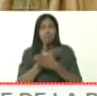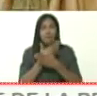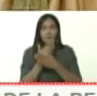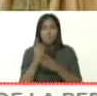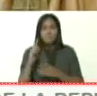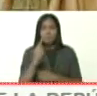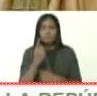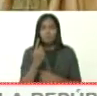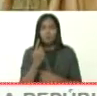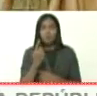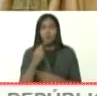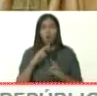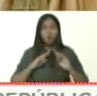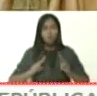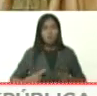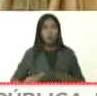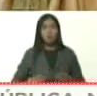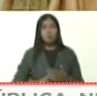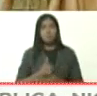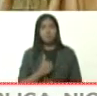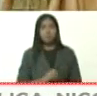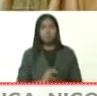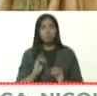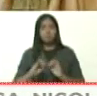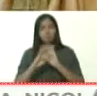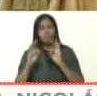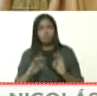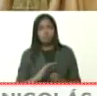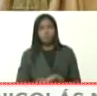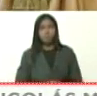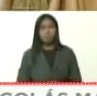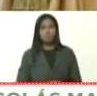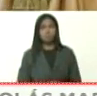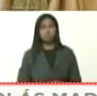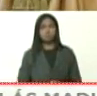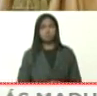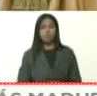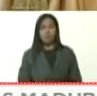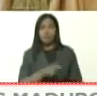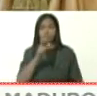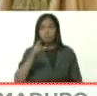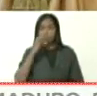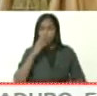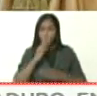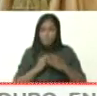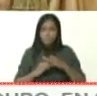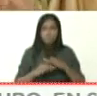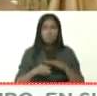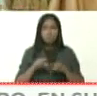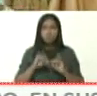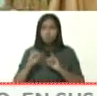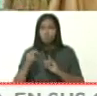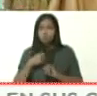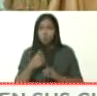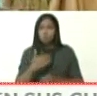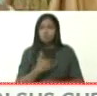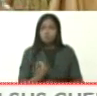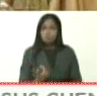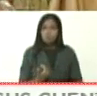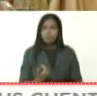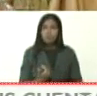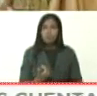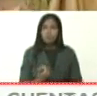lugar al ser humano, al ciudadano, a la ciudadana, a la gente humilde. Por eso yo quisiera,